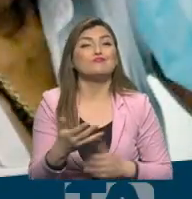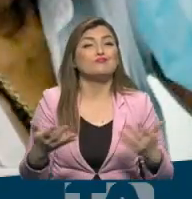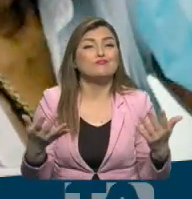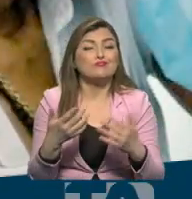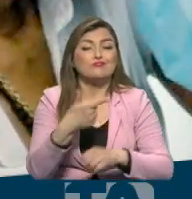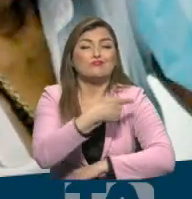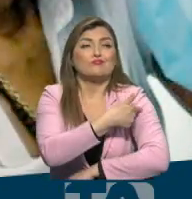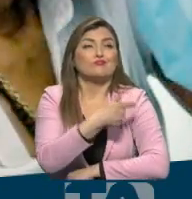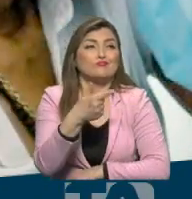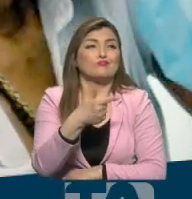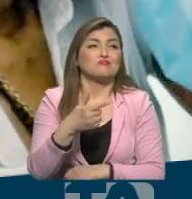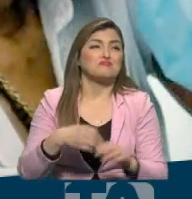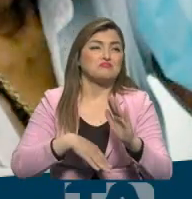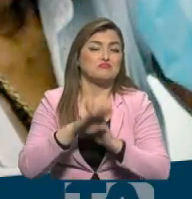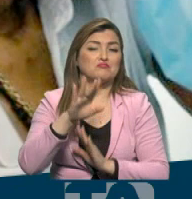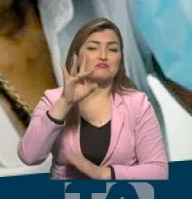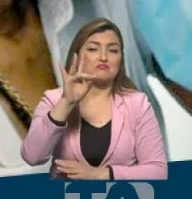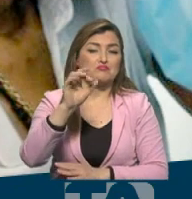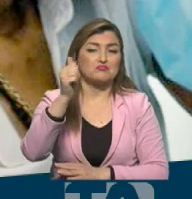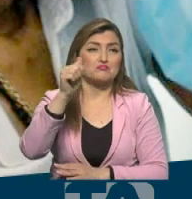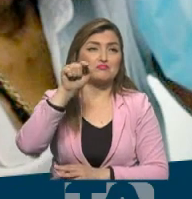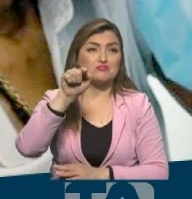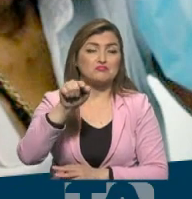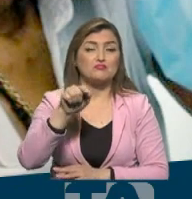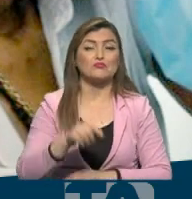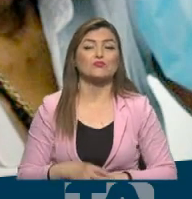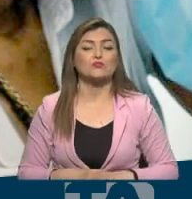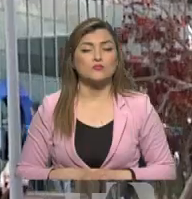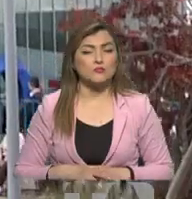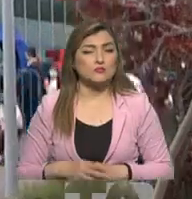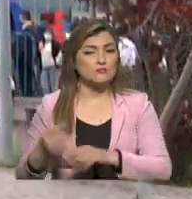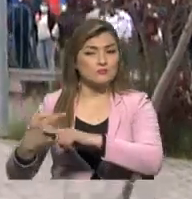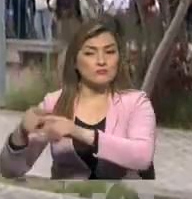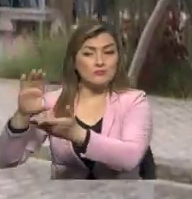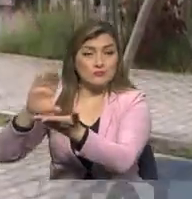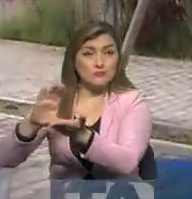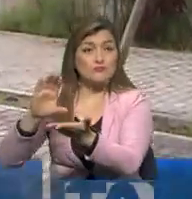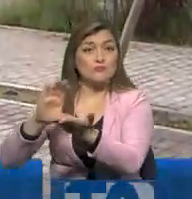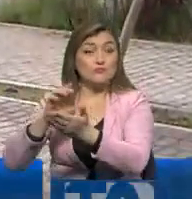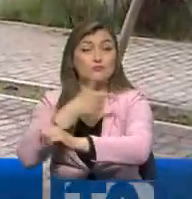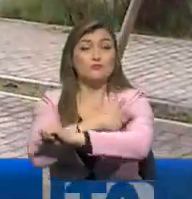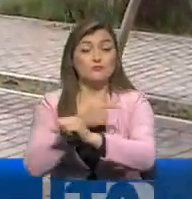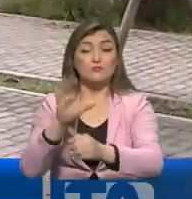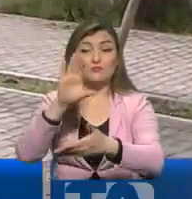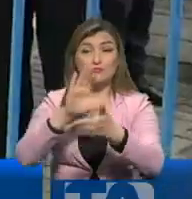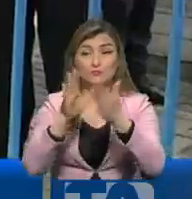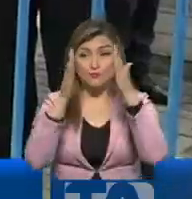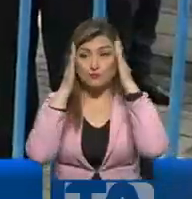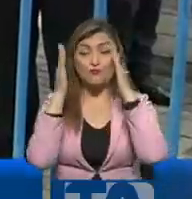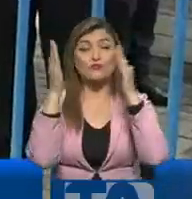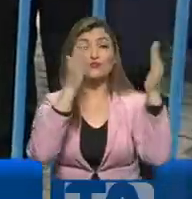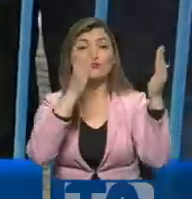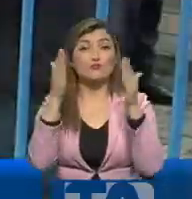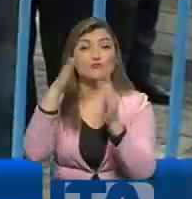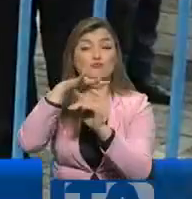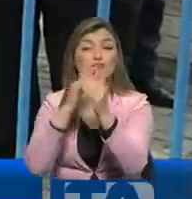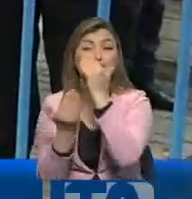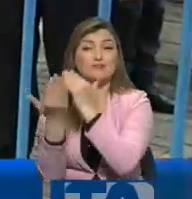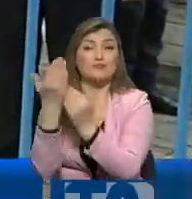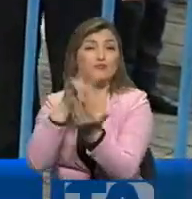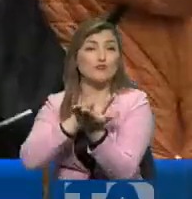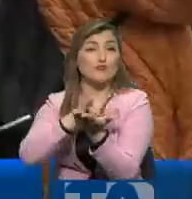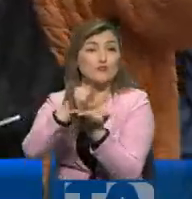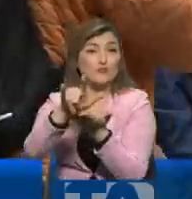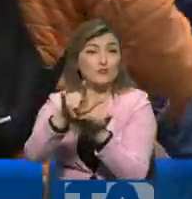por inocular un poco más de 810.000. En otros vacunatorios, como en el Centro de Atención Temporal en el Parque Bicentenario,